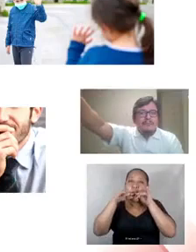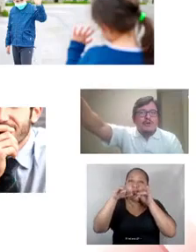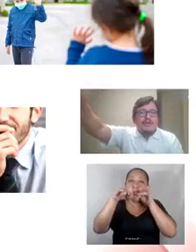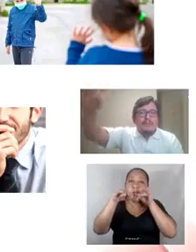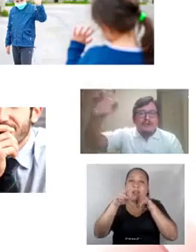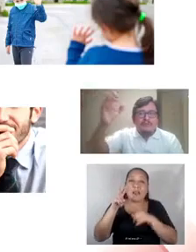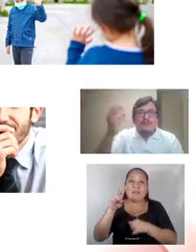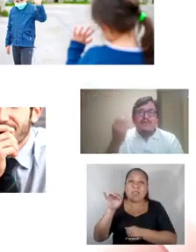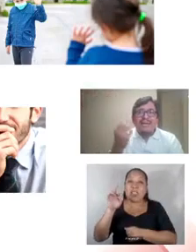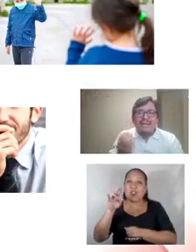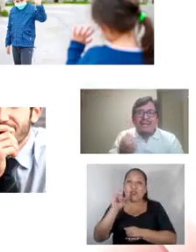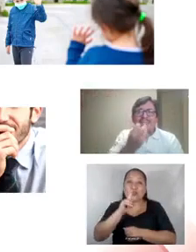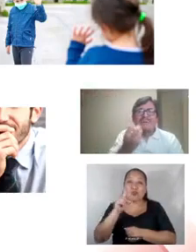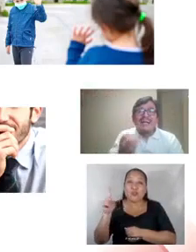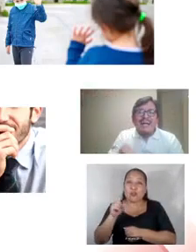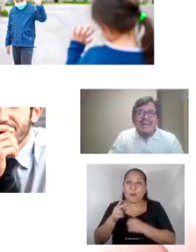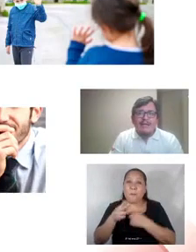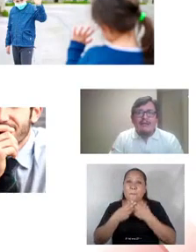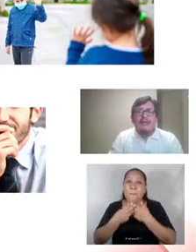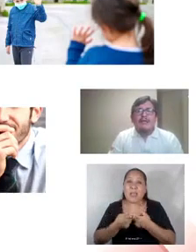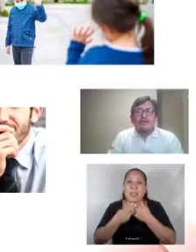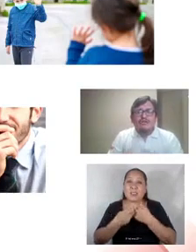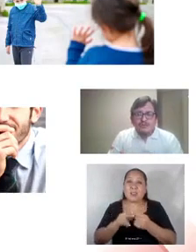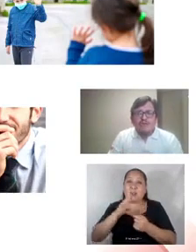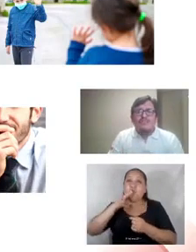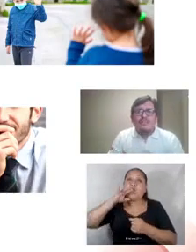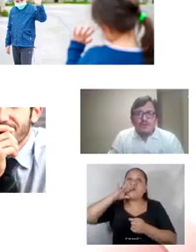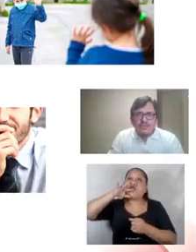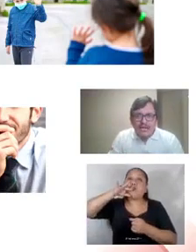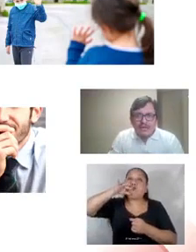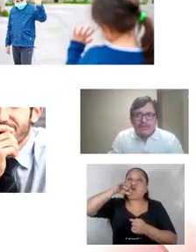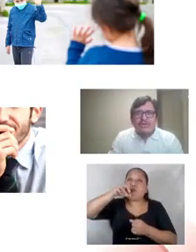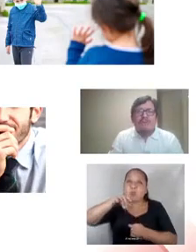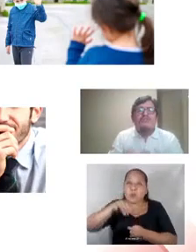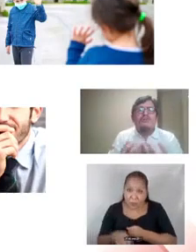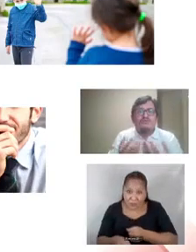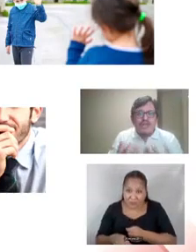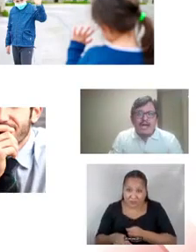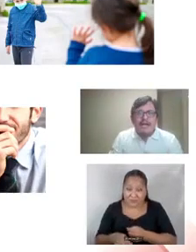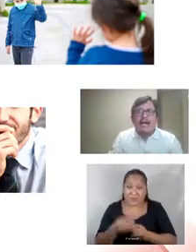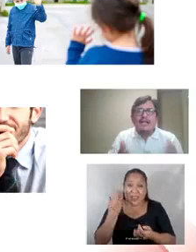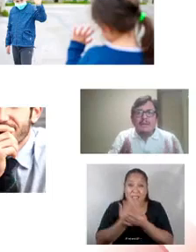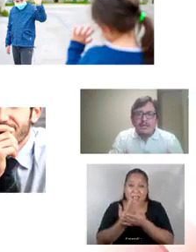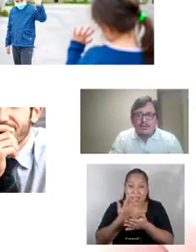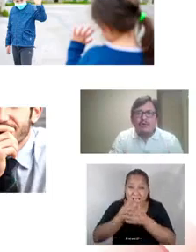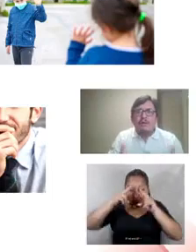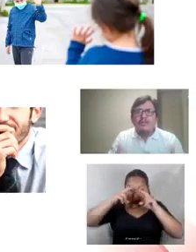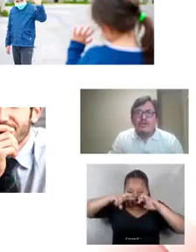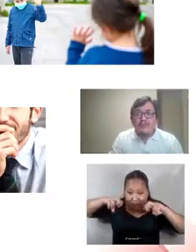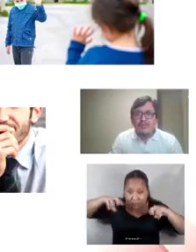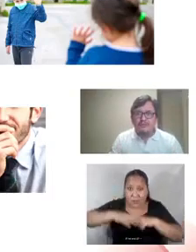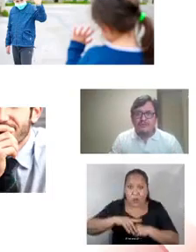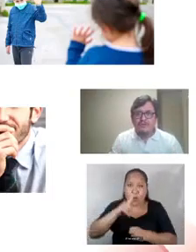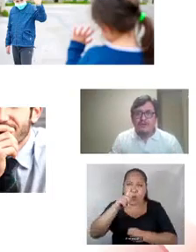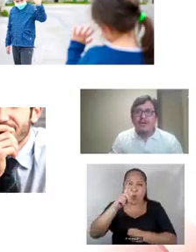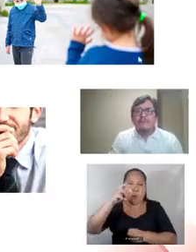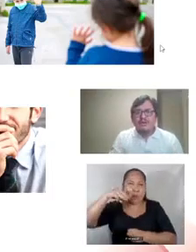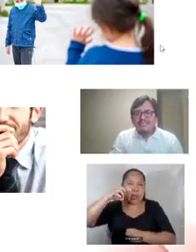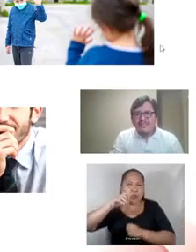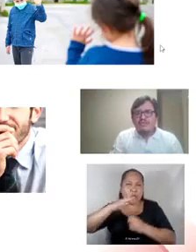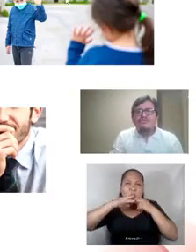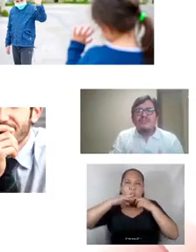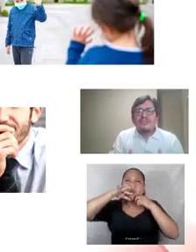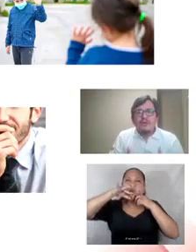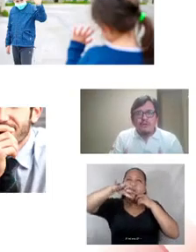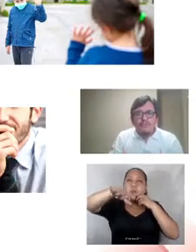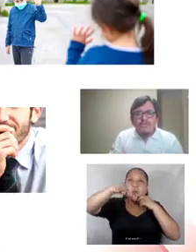misma distancia porque por efecto de la gravedad van a caer. Y los estudios han demostrado que los virus caen al metro o al metro y medio.